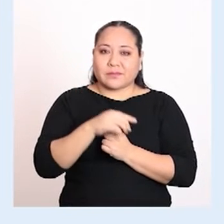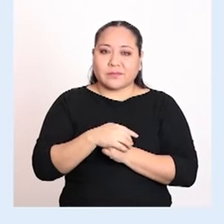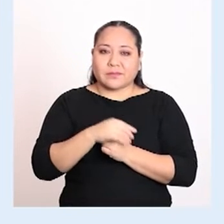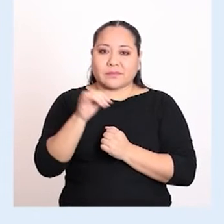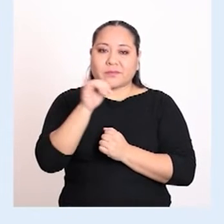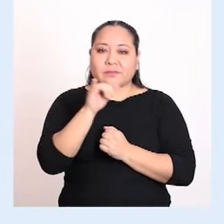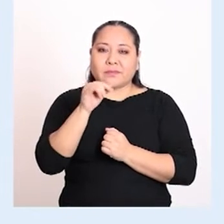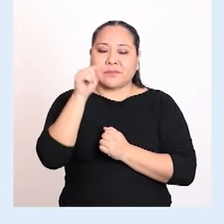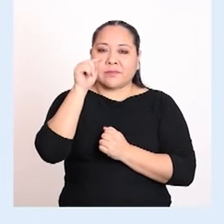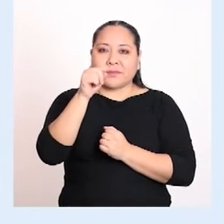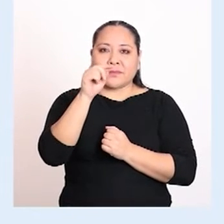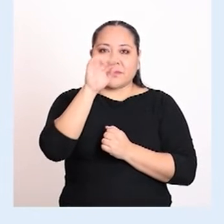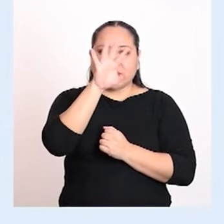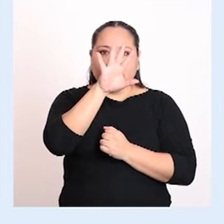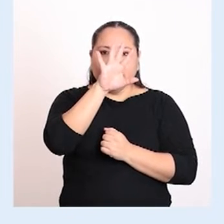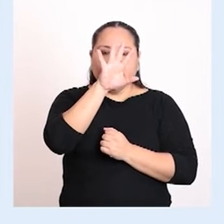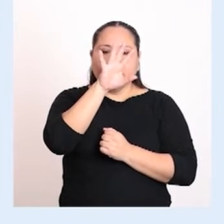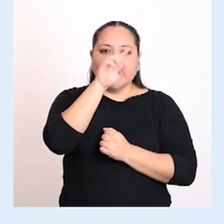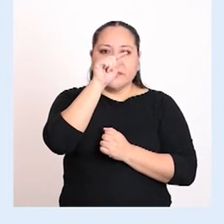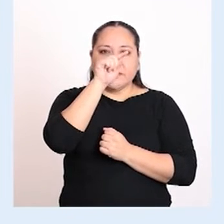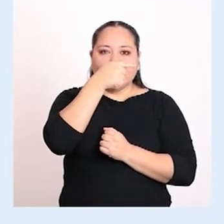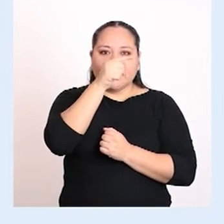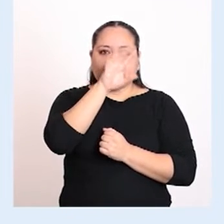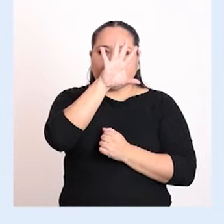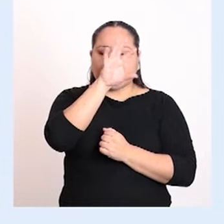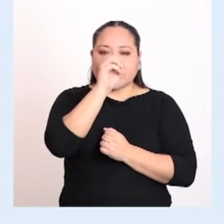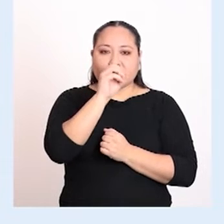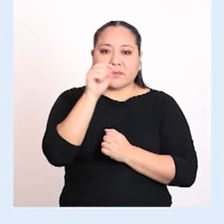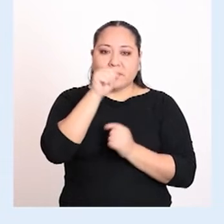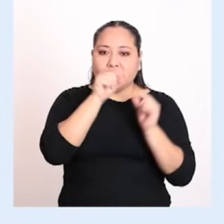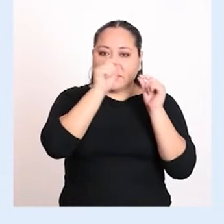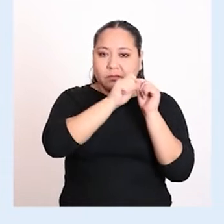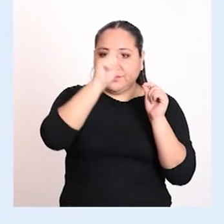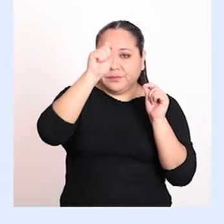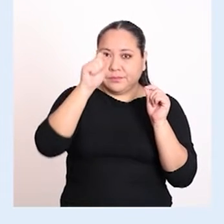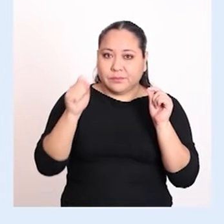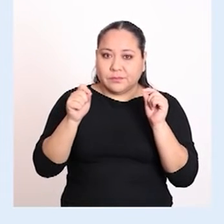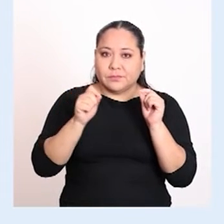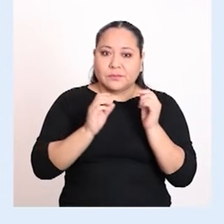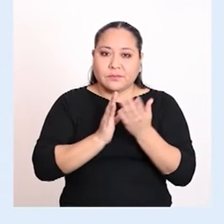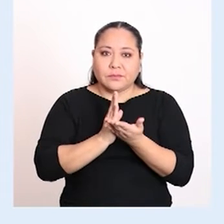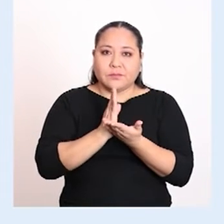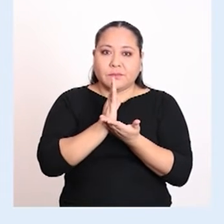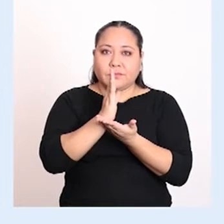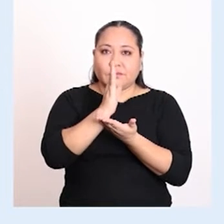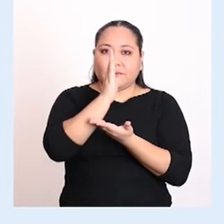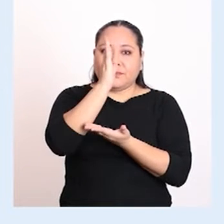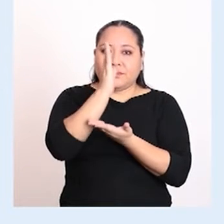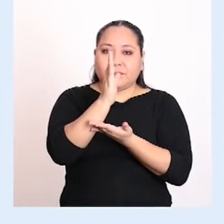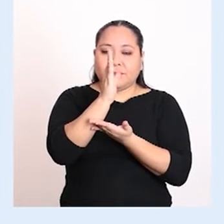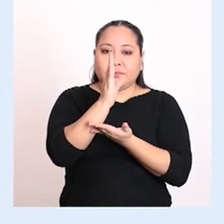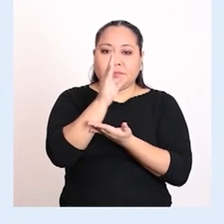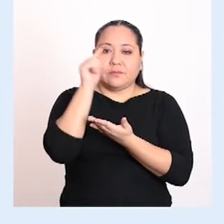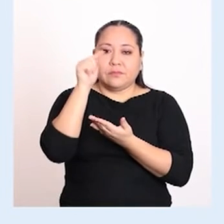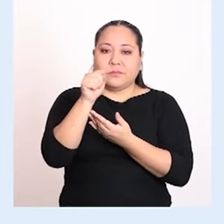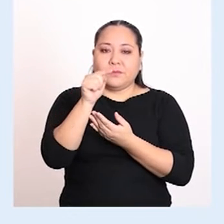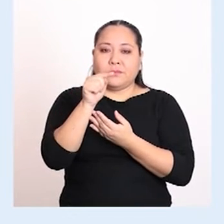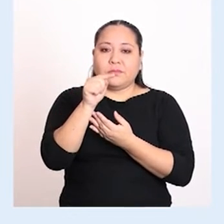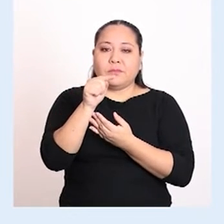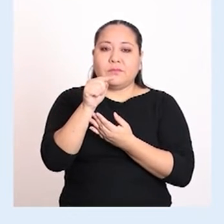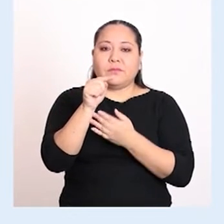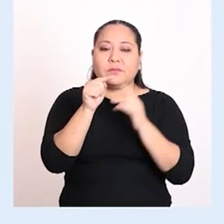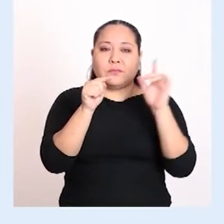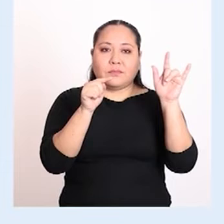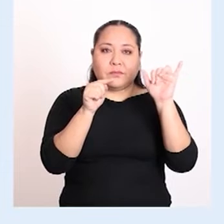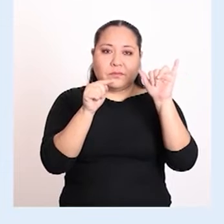como coordenada 5,50, trazamos una recta paralela al eje Y, partiendo